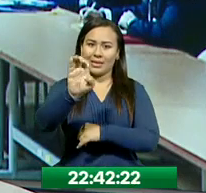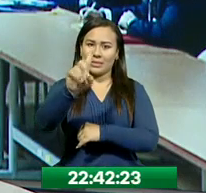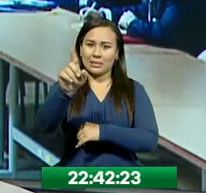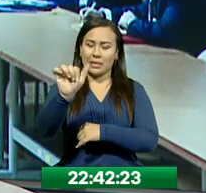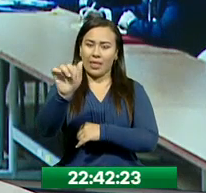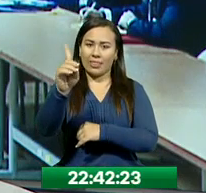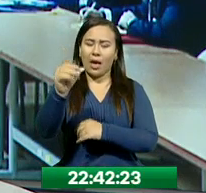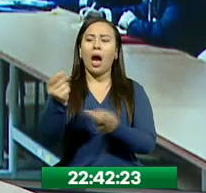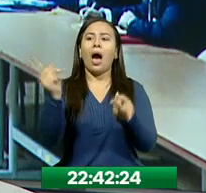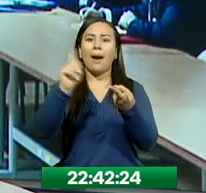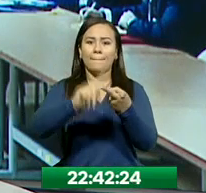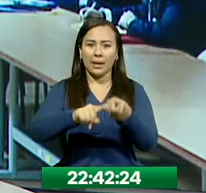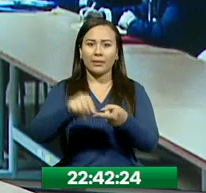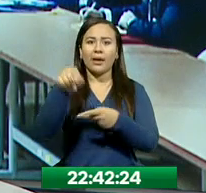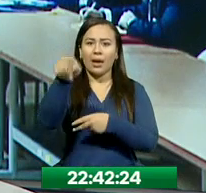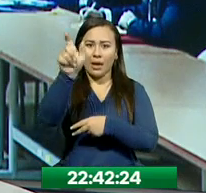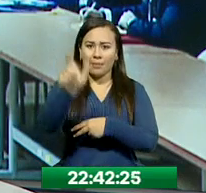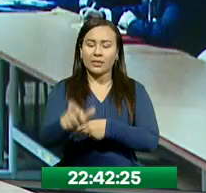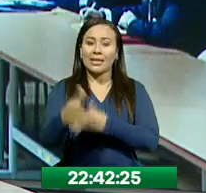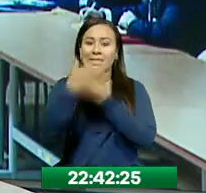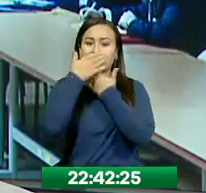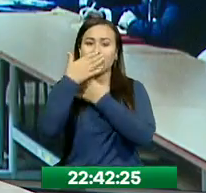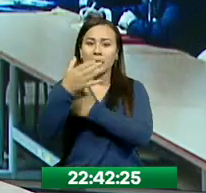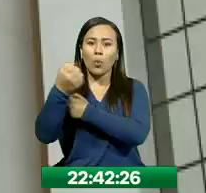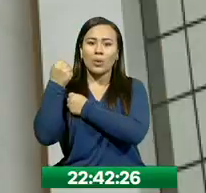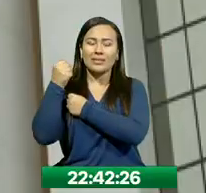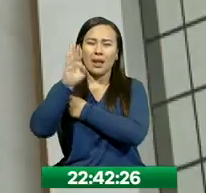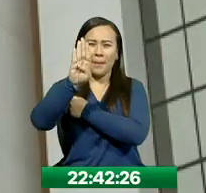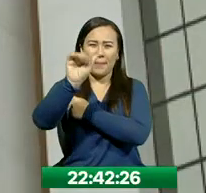causa por el secuestro del exlegislador Fernando Balda.